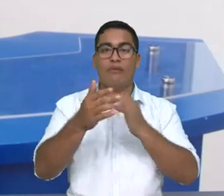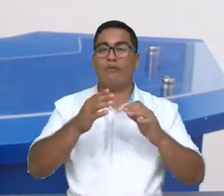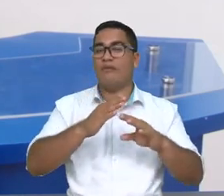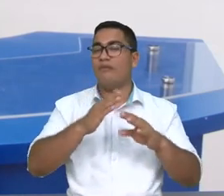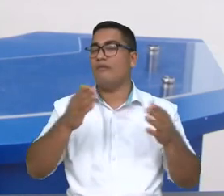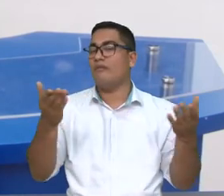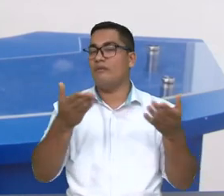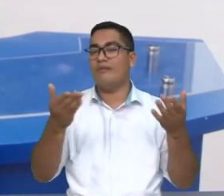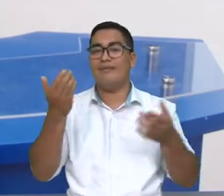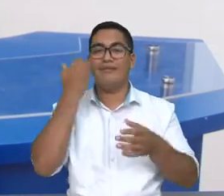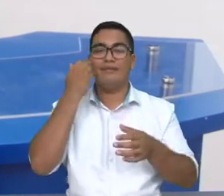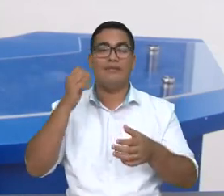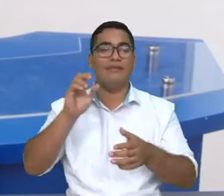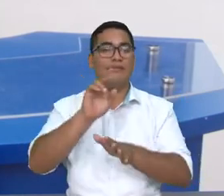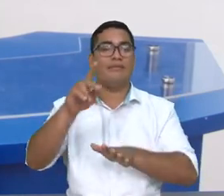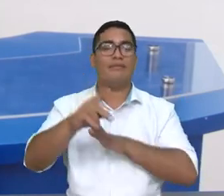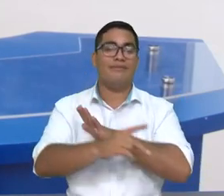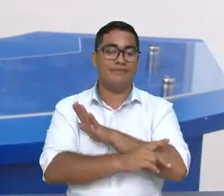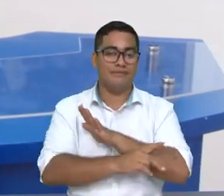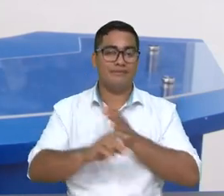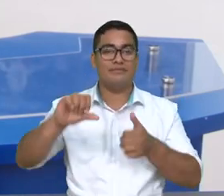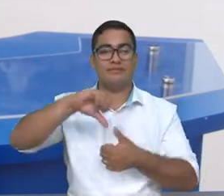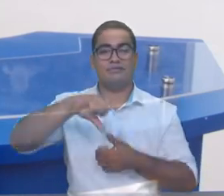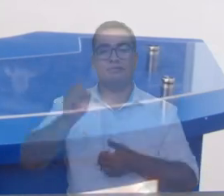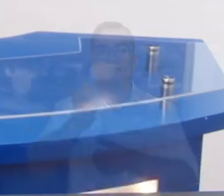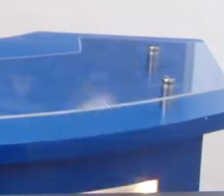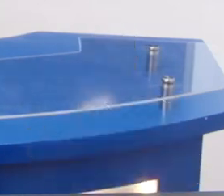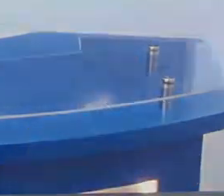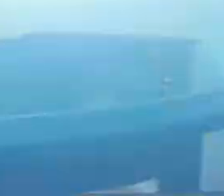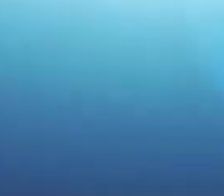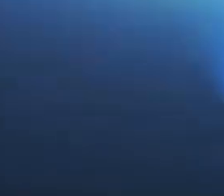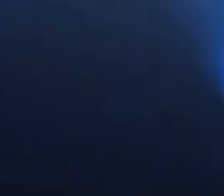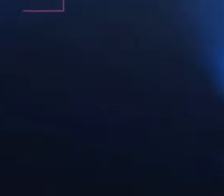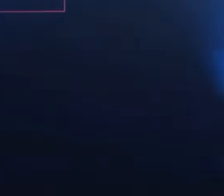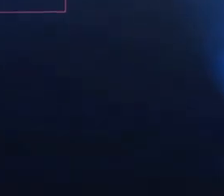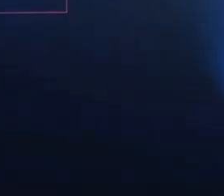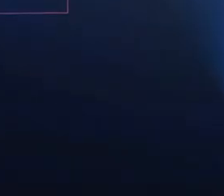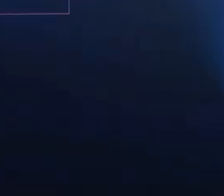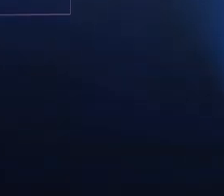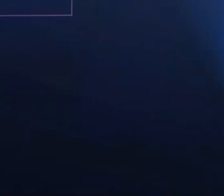los países miembros de este organismo. Veamos.